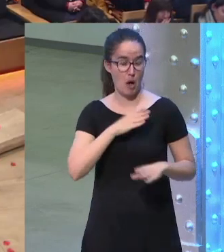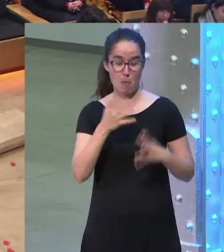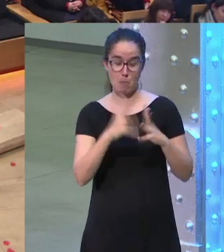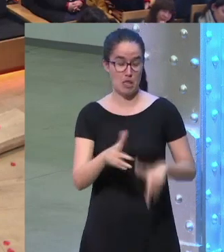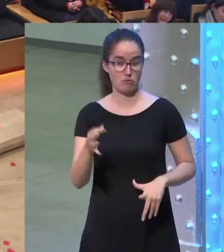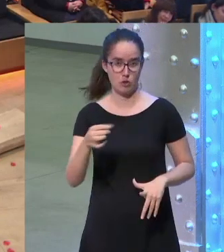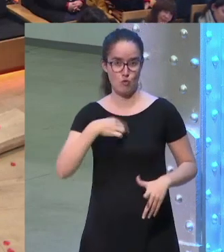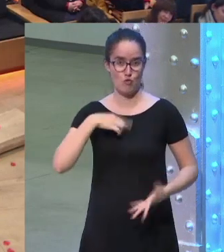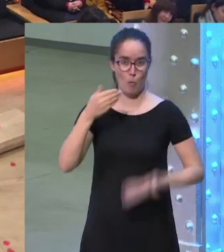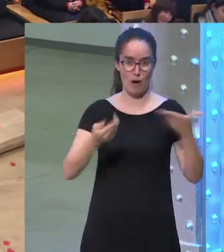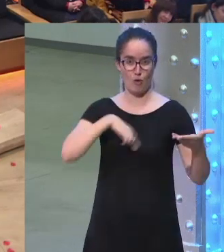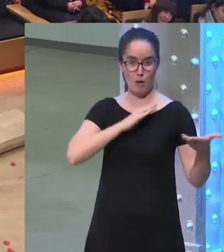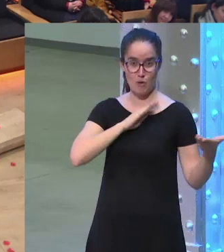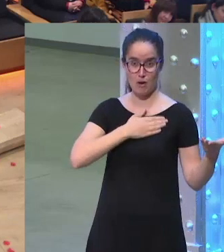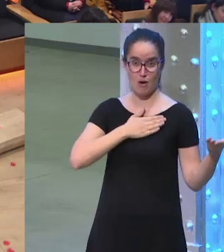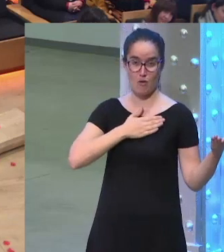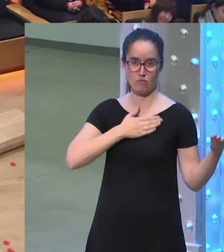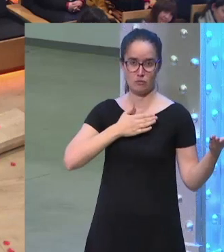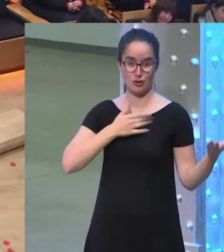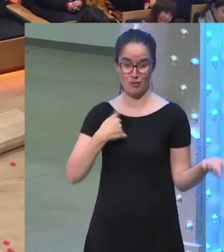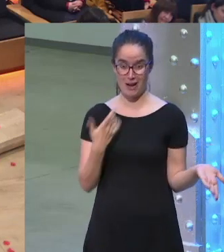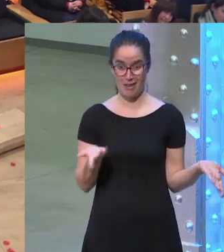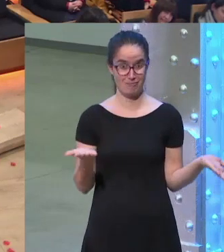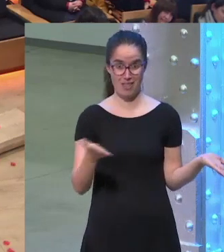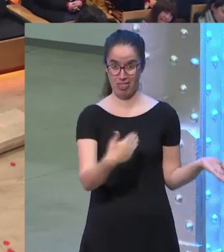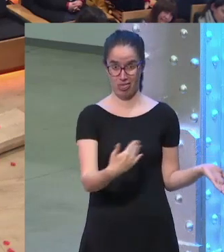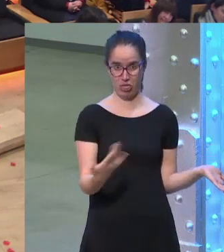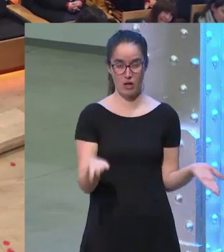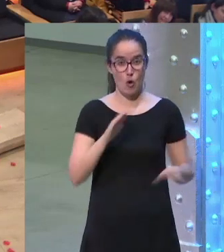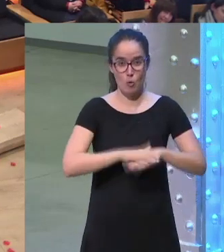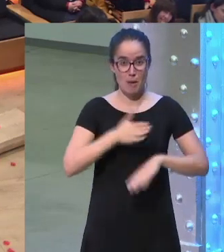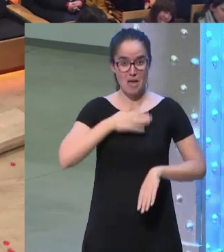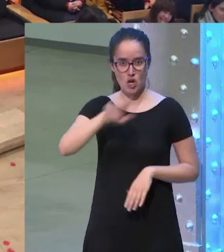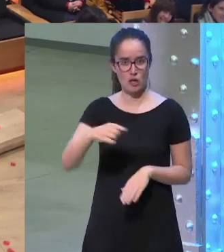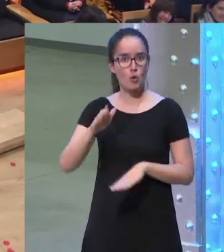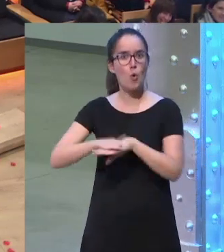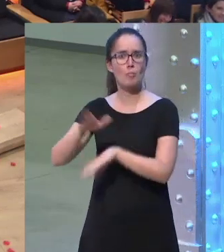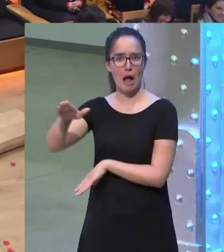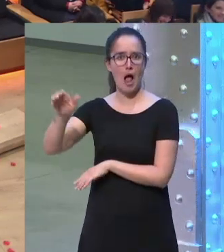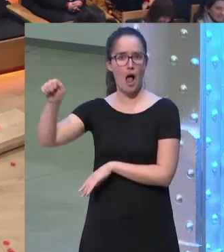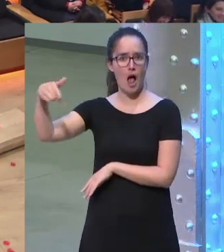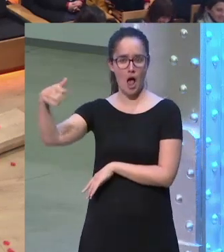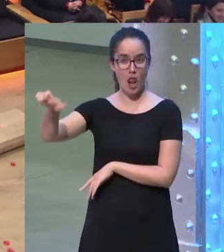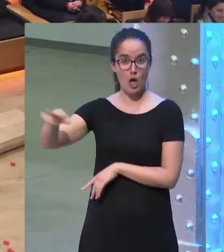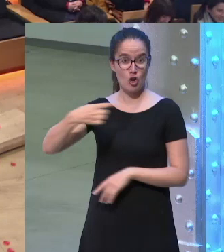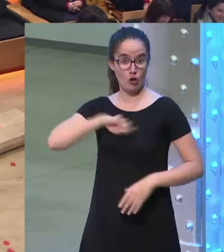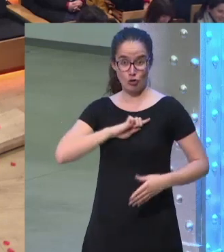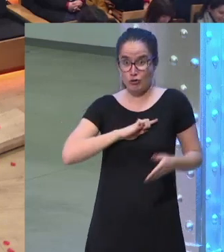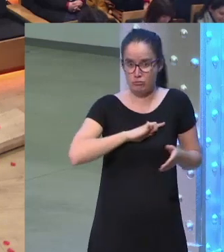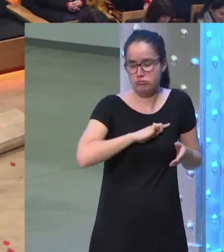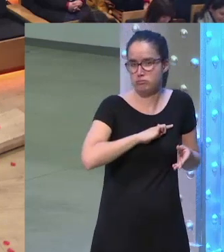lo compara con mi número de seguidores, porque quedó como una mindundi. Pero no es mi culpa, es culpa de Ángel. O sea que no es que nosotros seamos unos